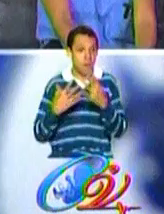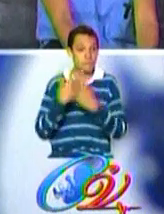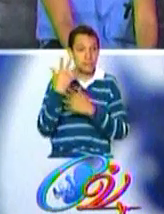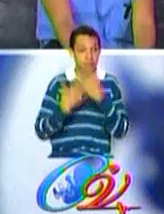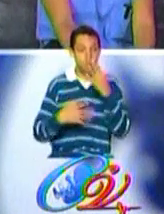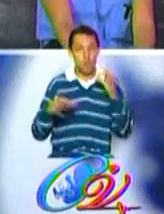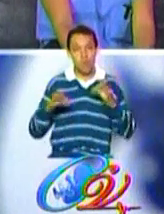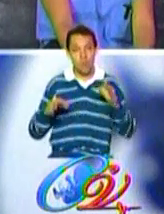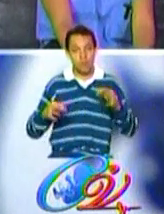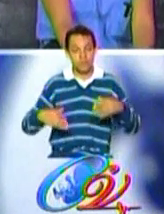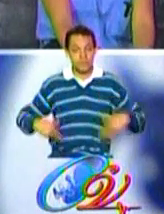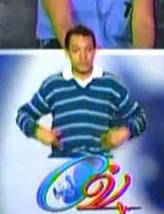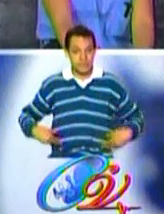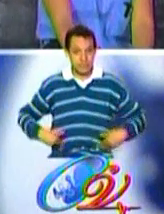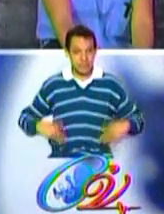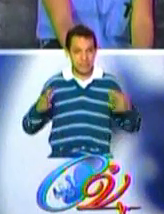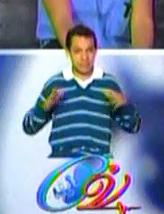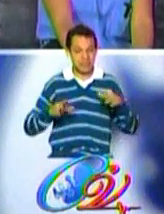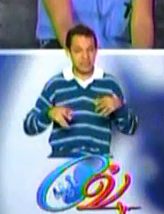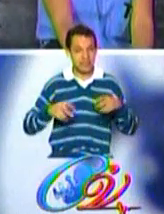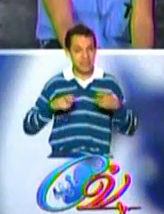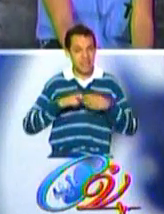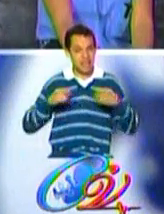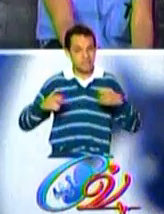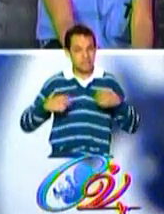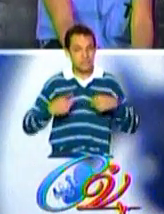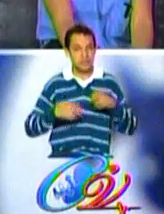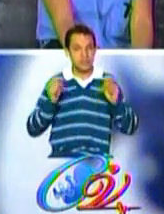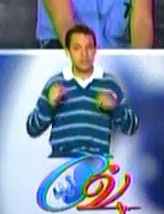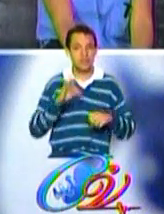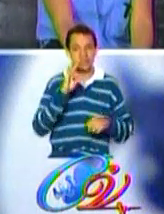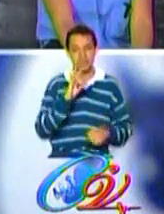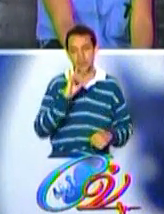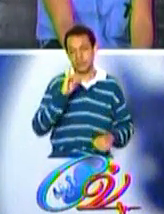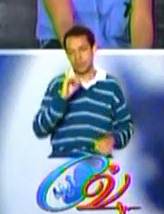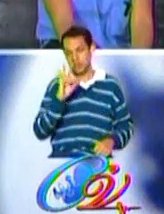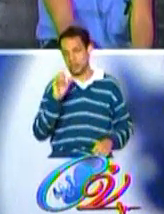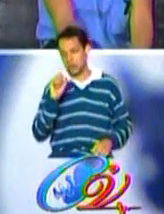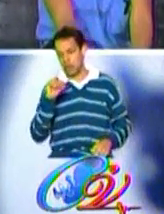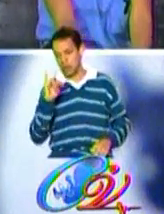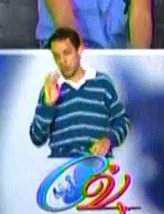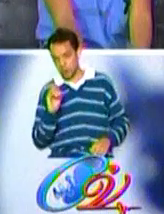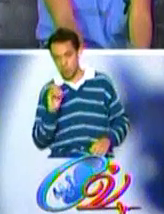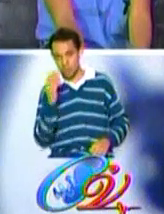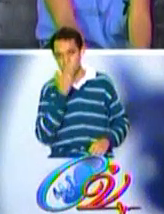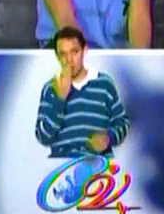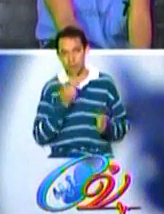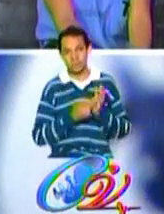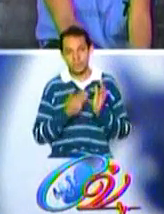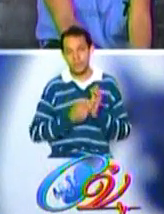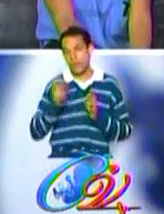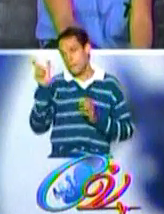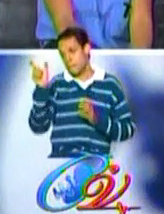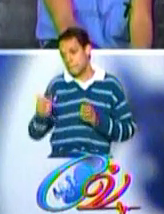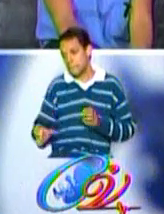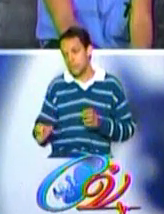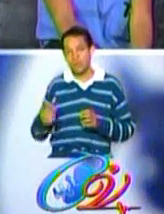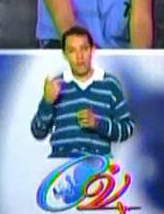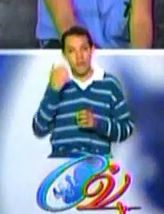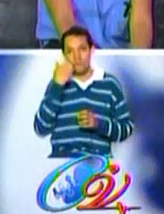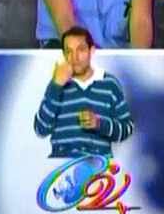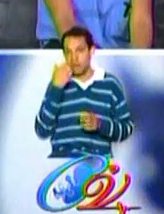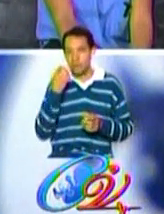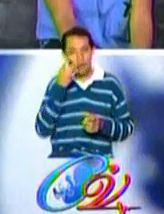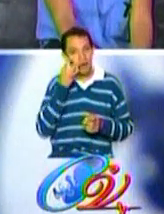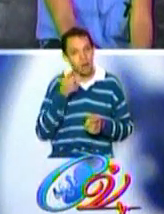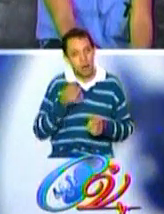cadera era de titanio. Entonces les hacemos exámenes de metales. Por ejemplo, una persona con enfermedad de Wilson, que es una